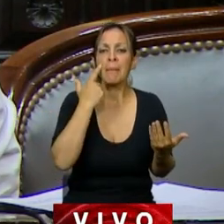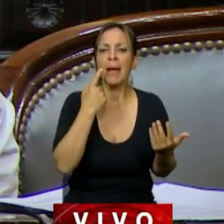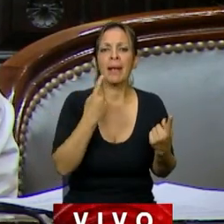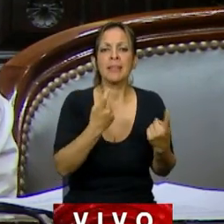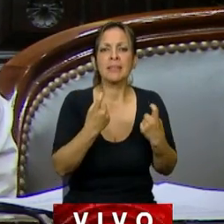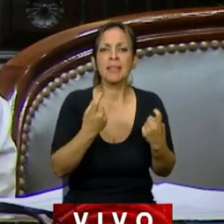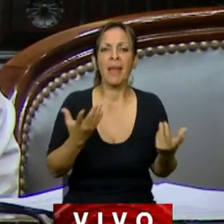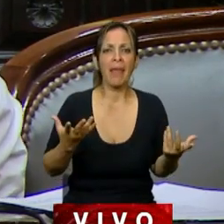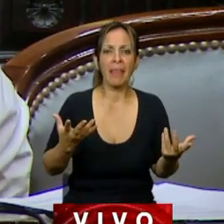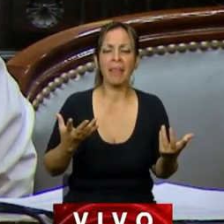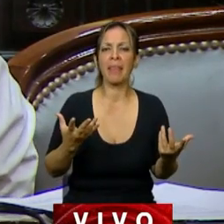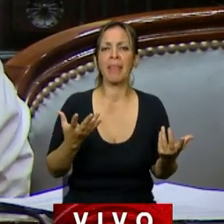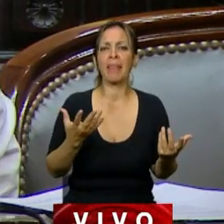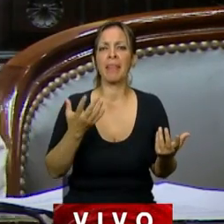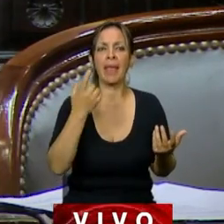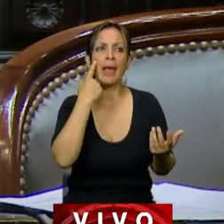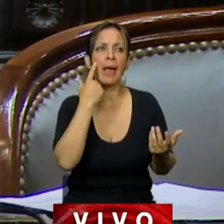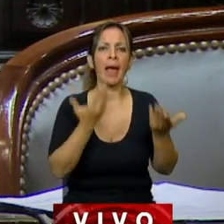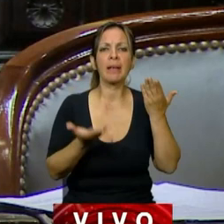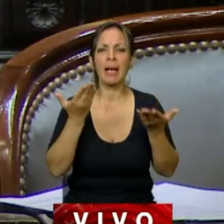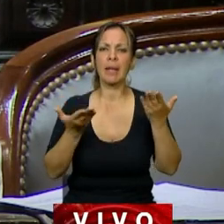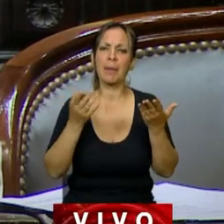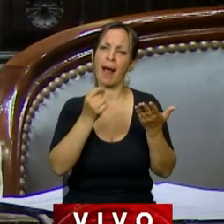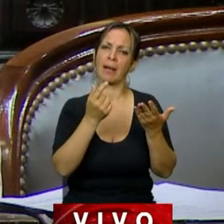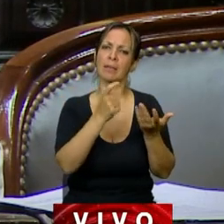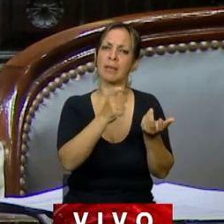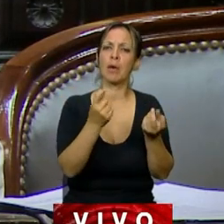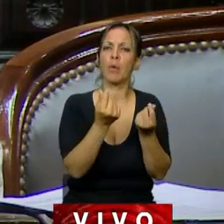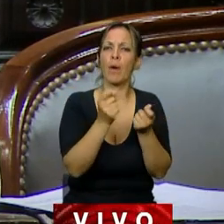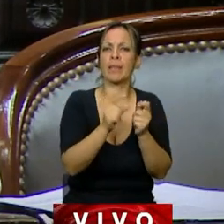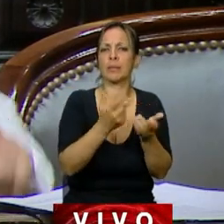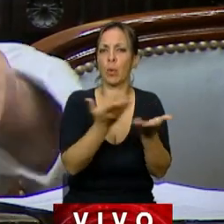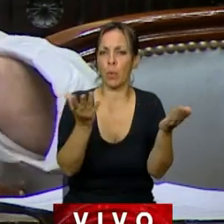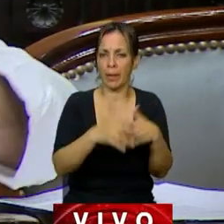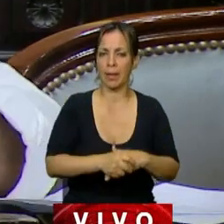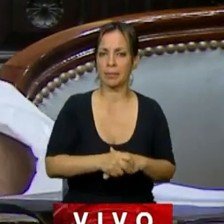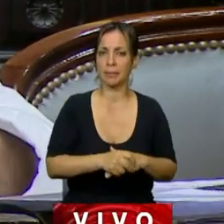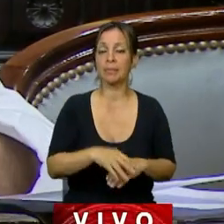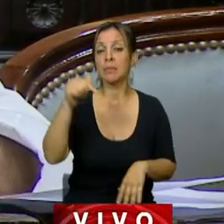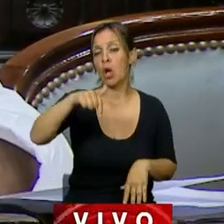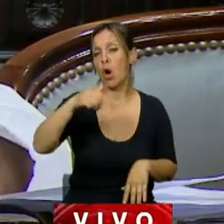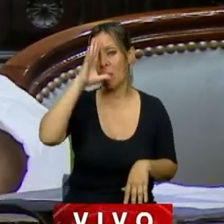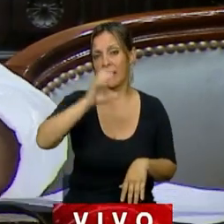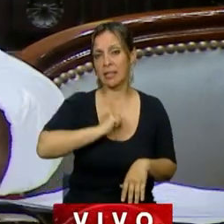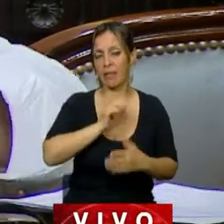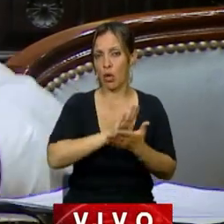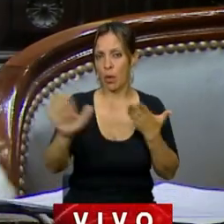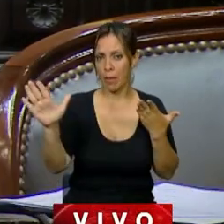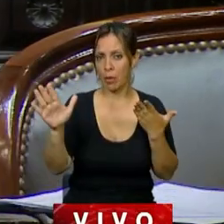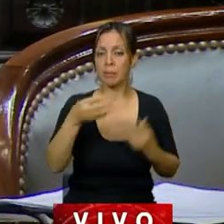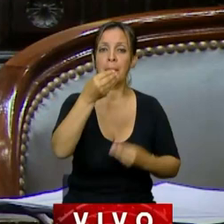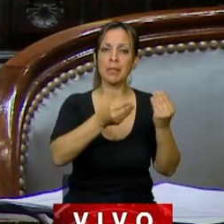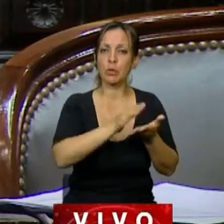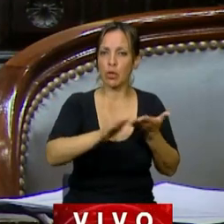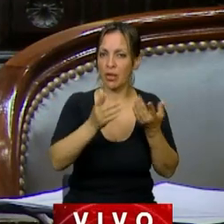necesidad de equilibrar las cuentas públicas. Hoy tenemos un nuevo desafío, un nuevo presupuesto,